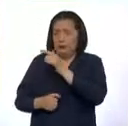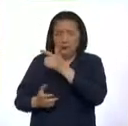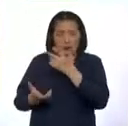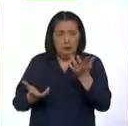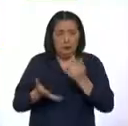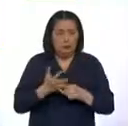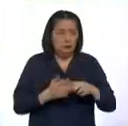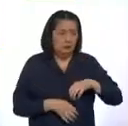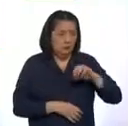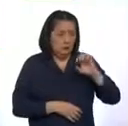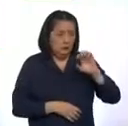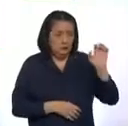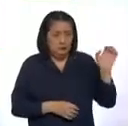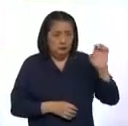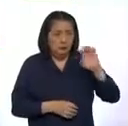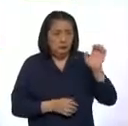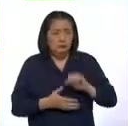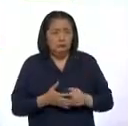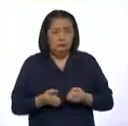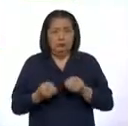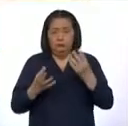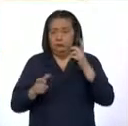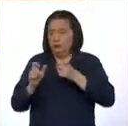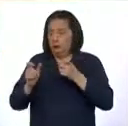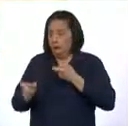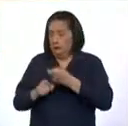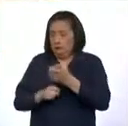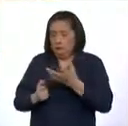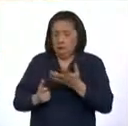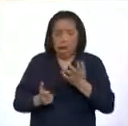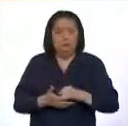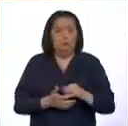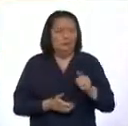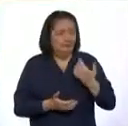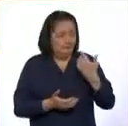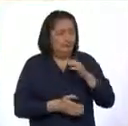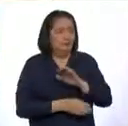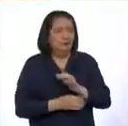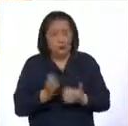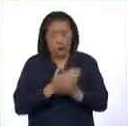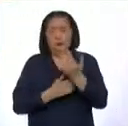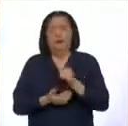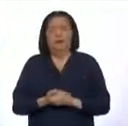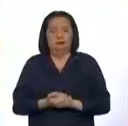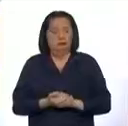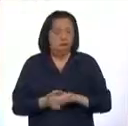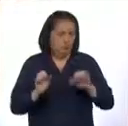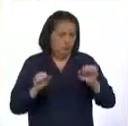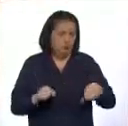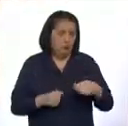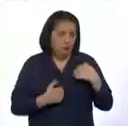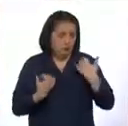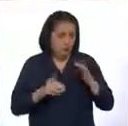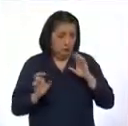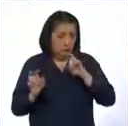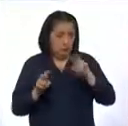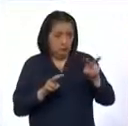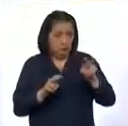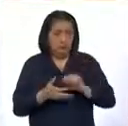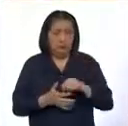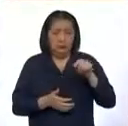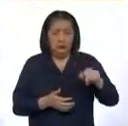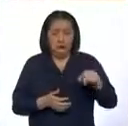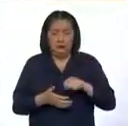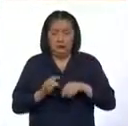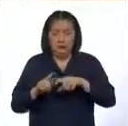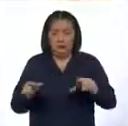emergencia, cuánta población se podría ver afectada en ciertos sectores. ¿Cómo estás? ¿Qué tal? Muy buenos días. Sí, como podemos darnos cuenta, este es un